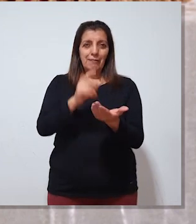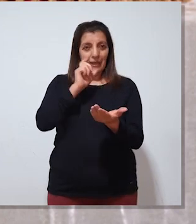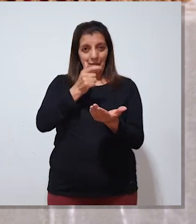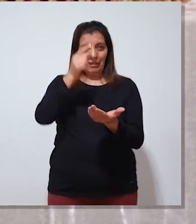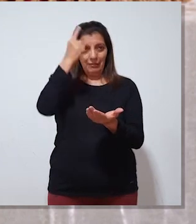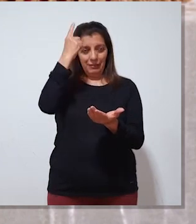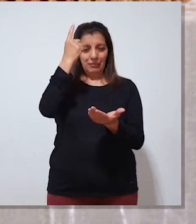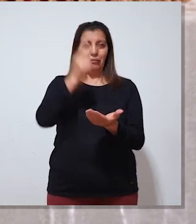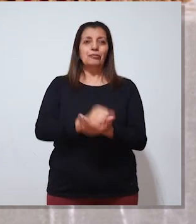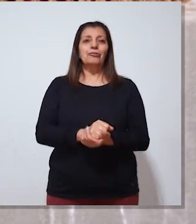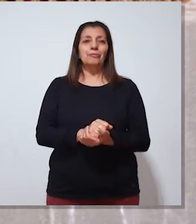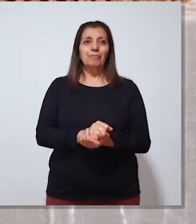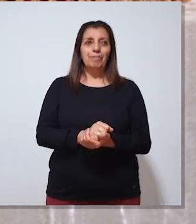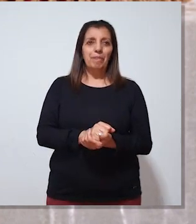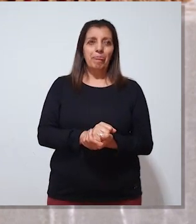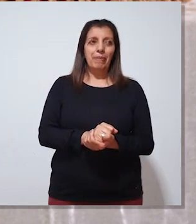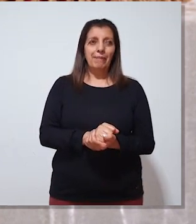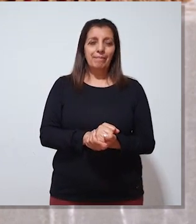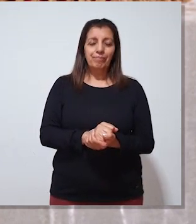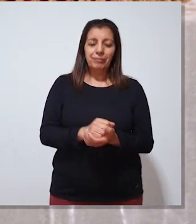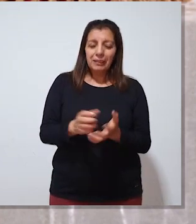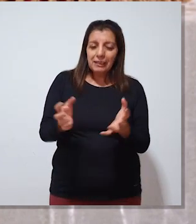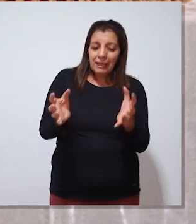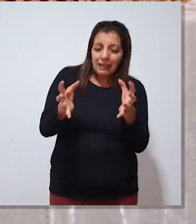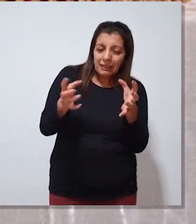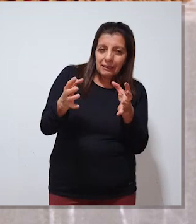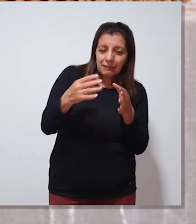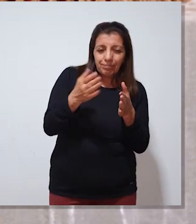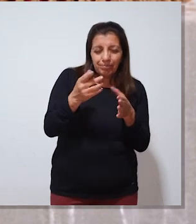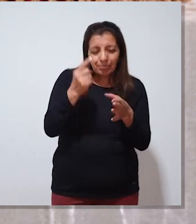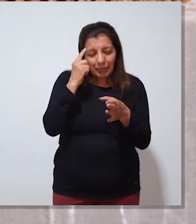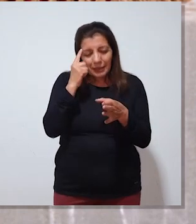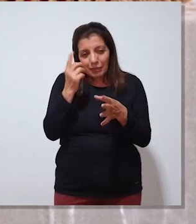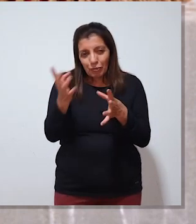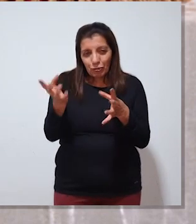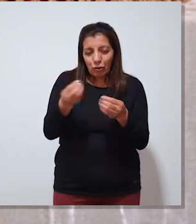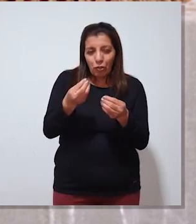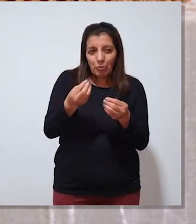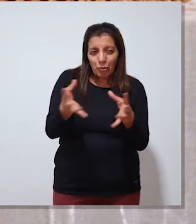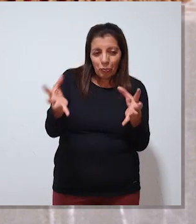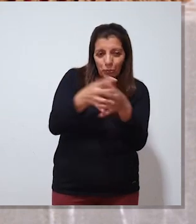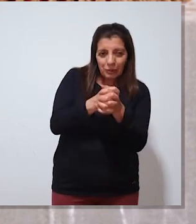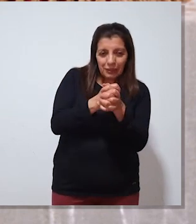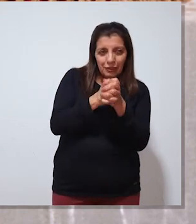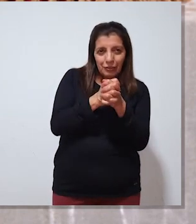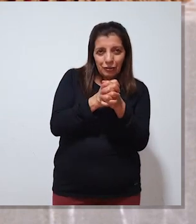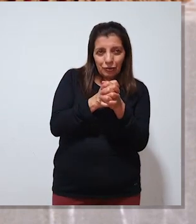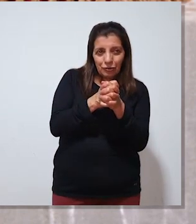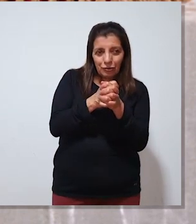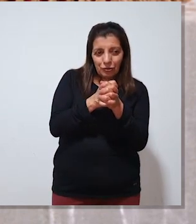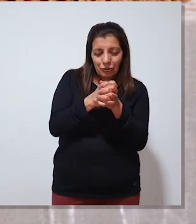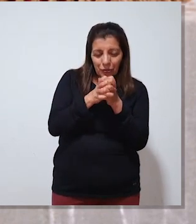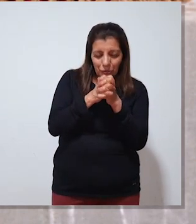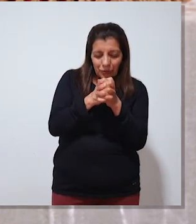trataba de sostener la vigencia de un vínculo fraterno que nos une más allá de la ausencia, de seguir